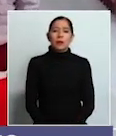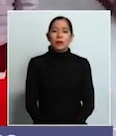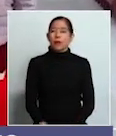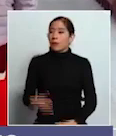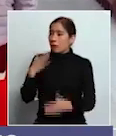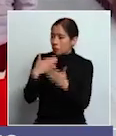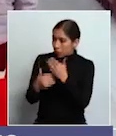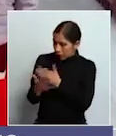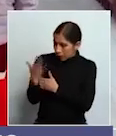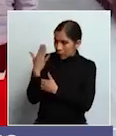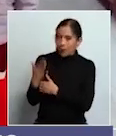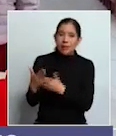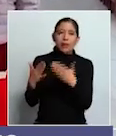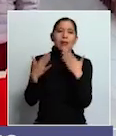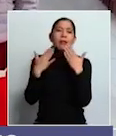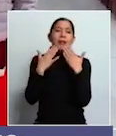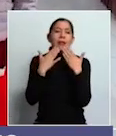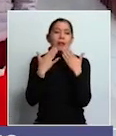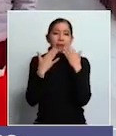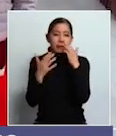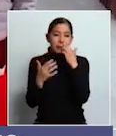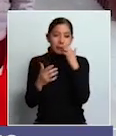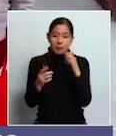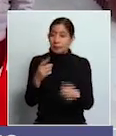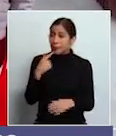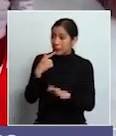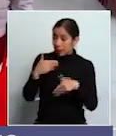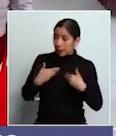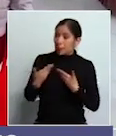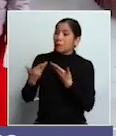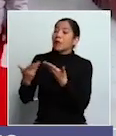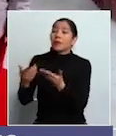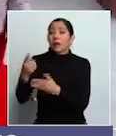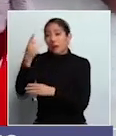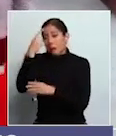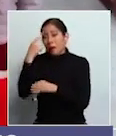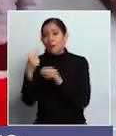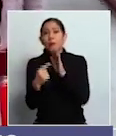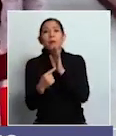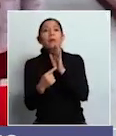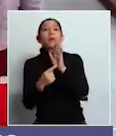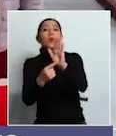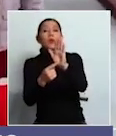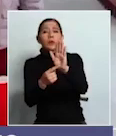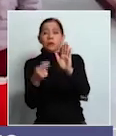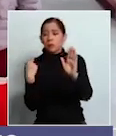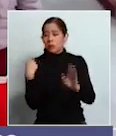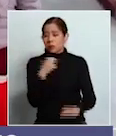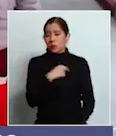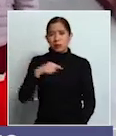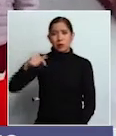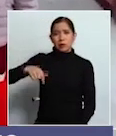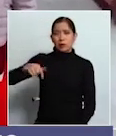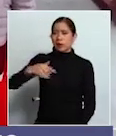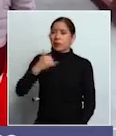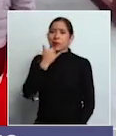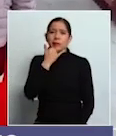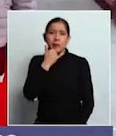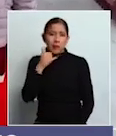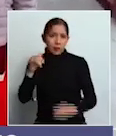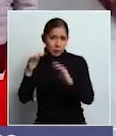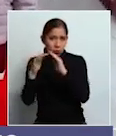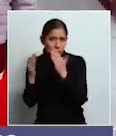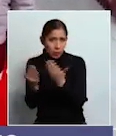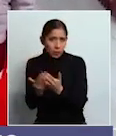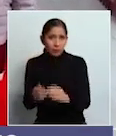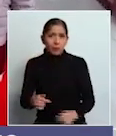Muchas gracias por la invitación que nos están haciendo a poder decir qué es lo que nos falta en la unidad educativa. Usted verá